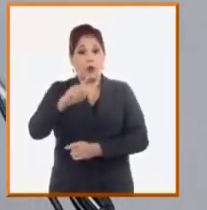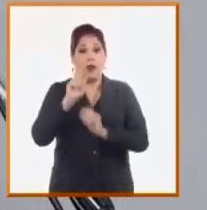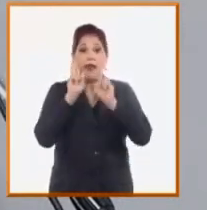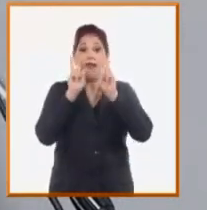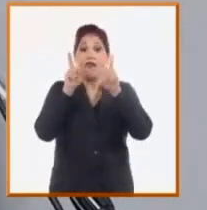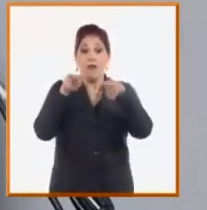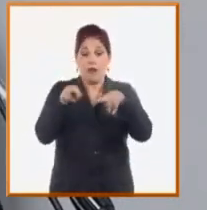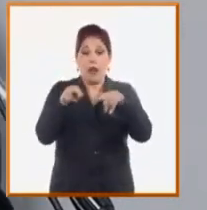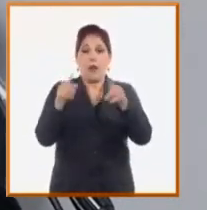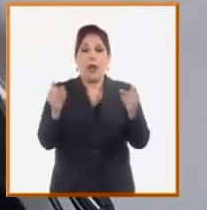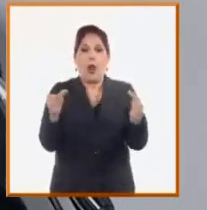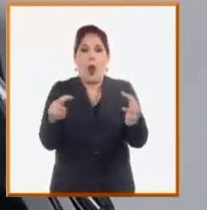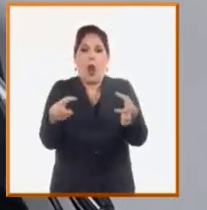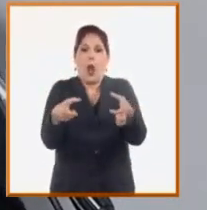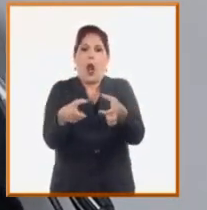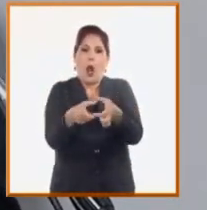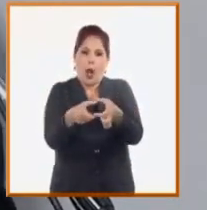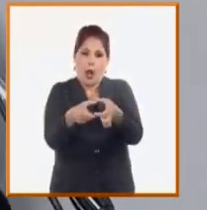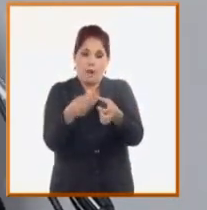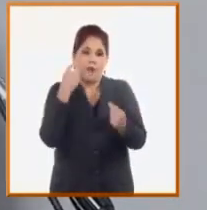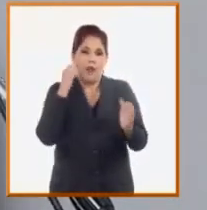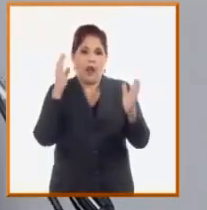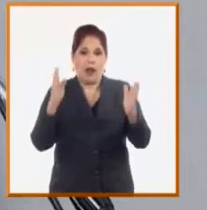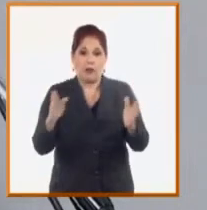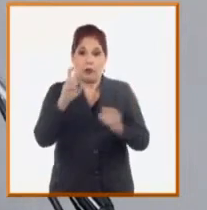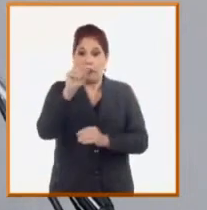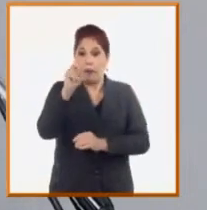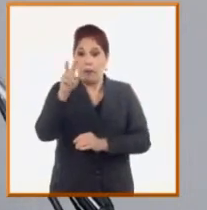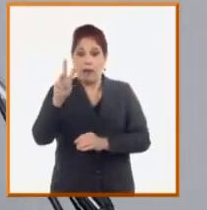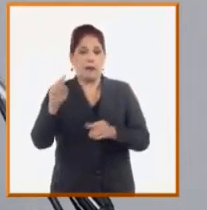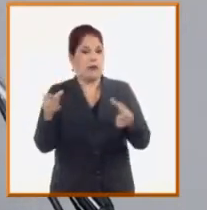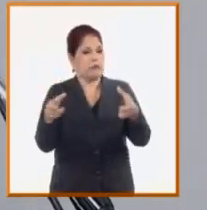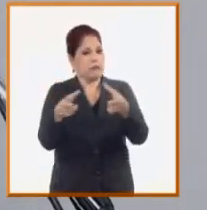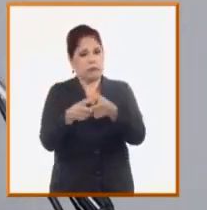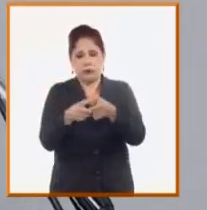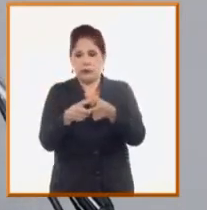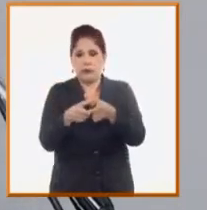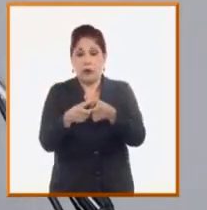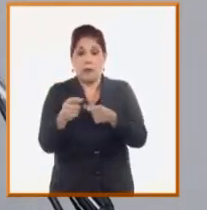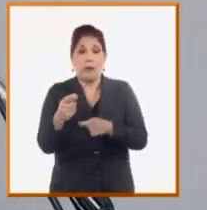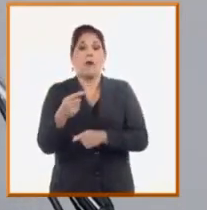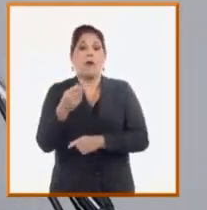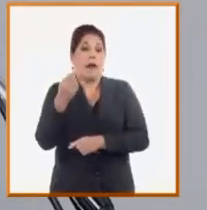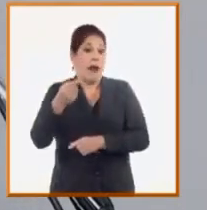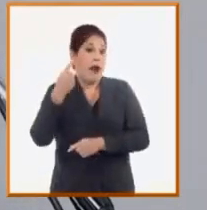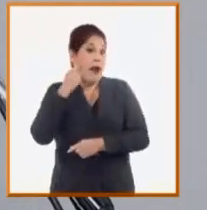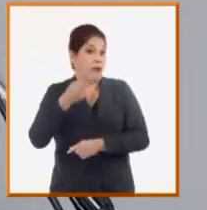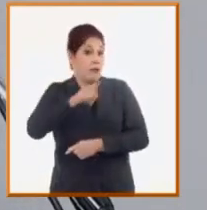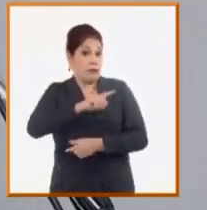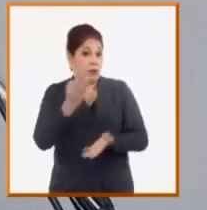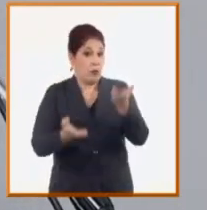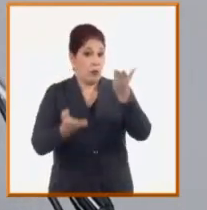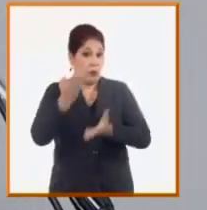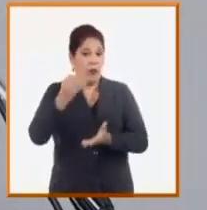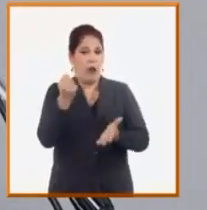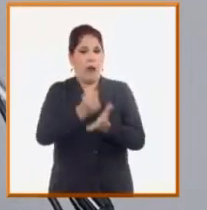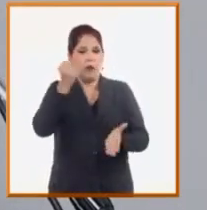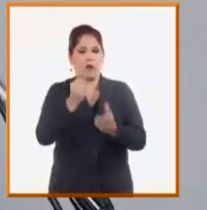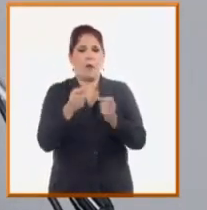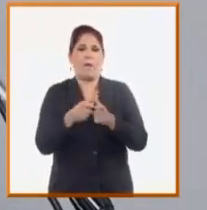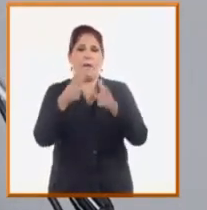una disminución considerable en este año con respecto a las aprobaciones del año anterior. Y esta